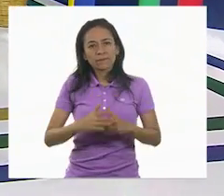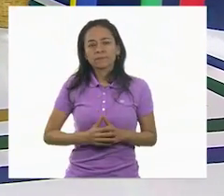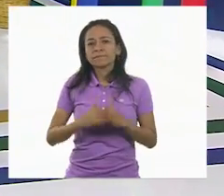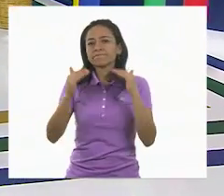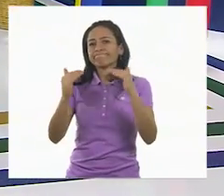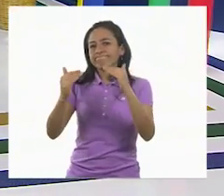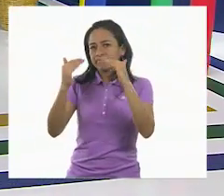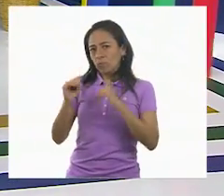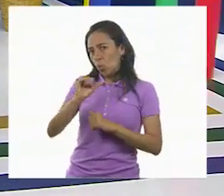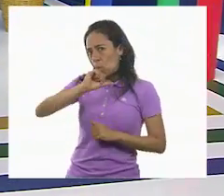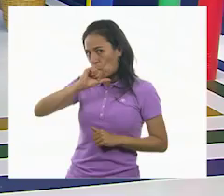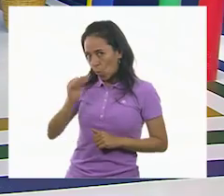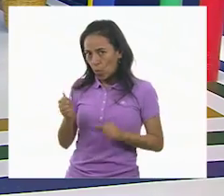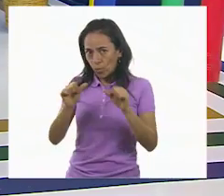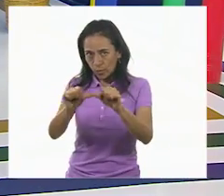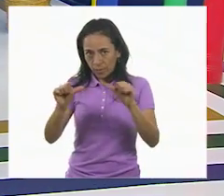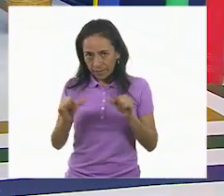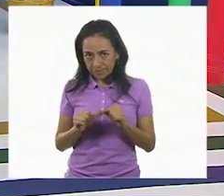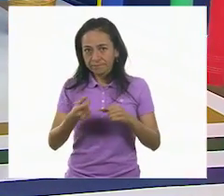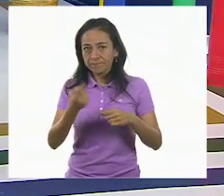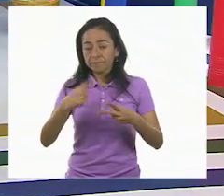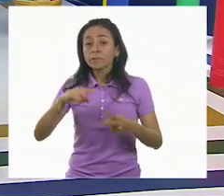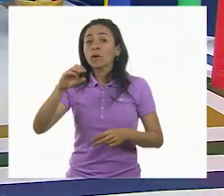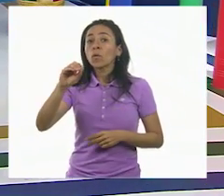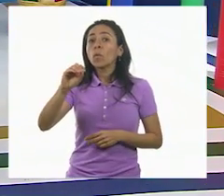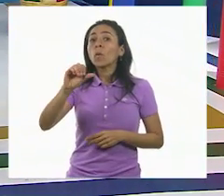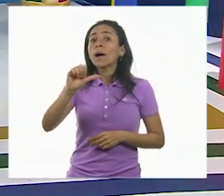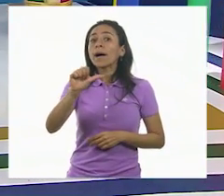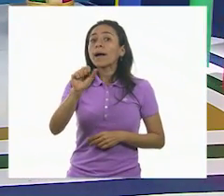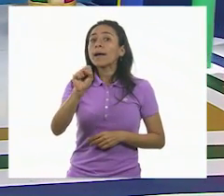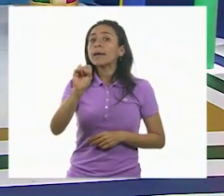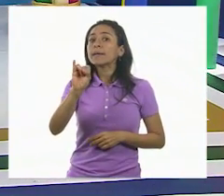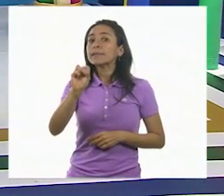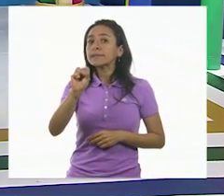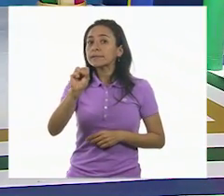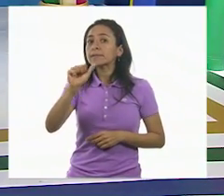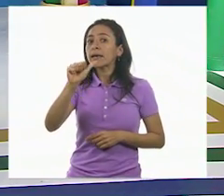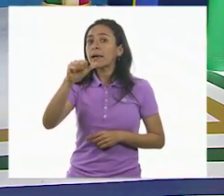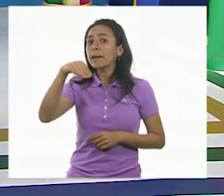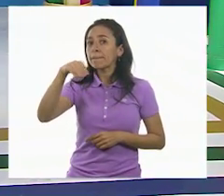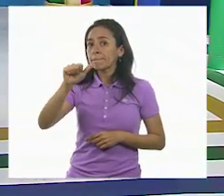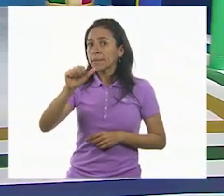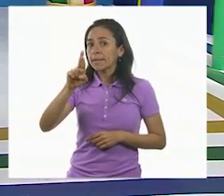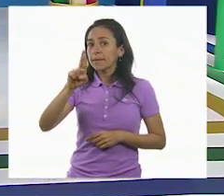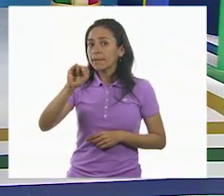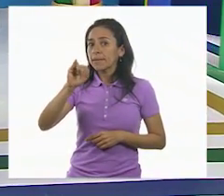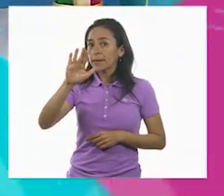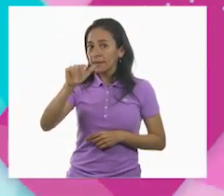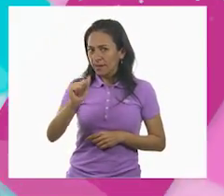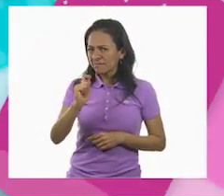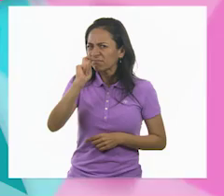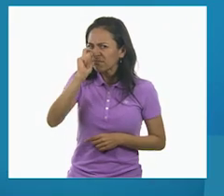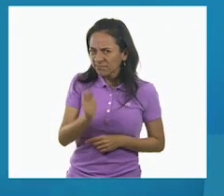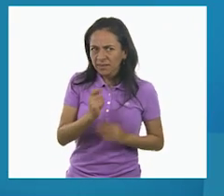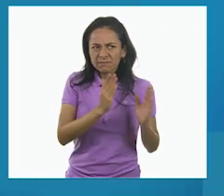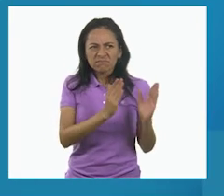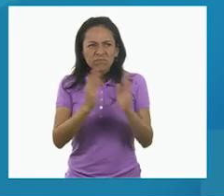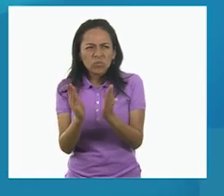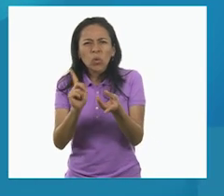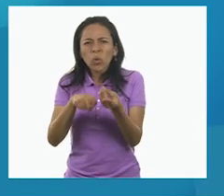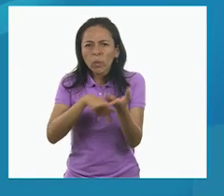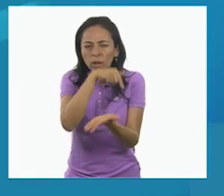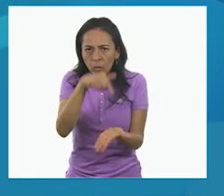cultural, Oasis América. Cubría gran parte de la superficie de los actuales estados mexicanos